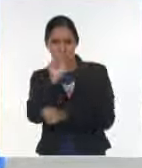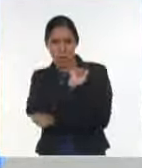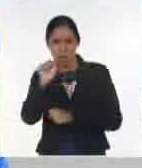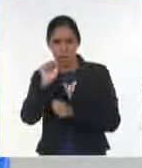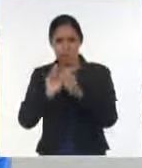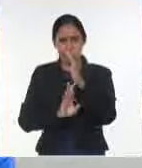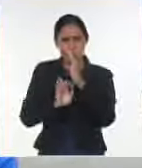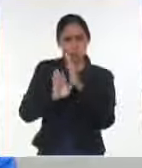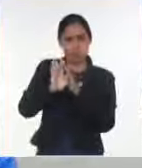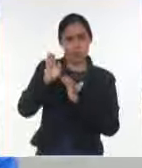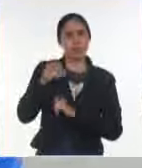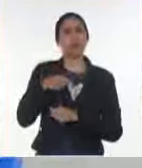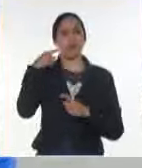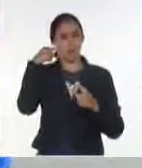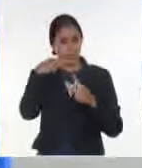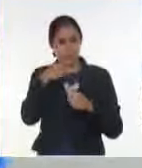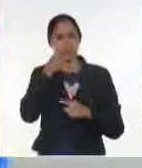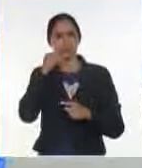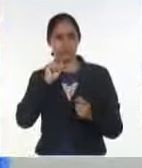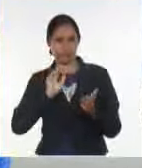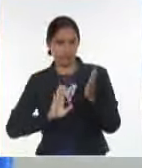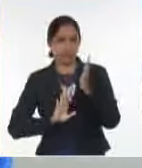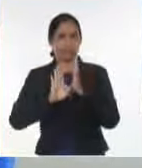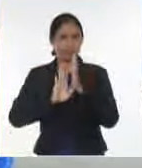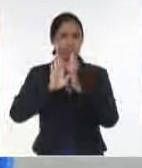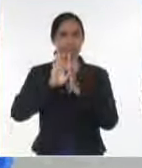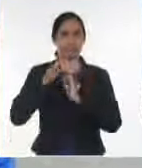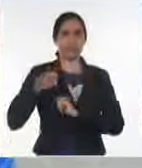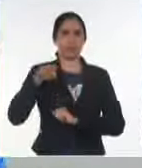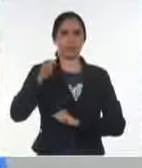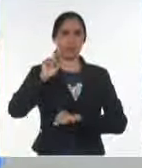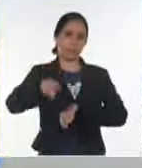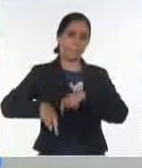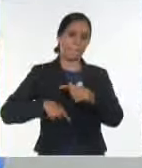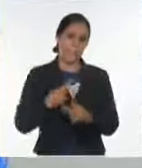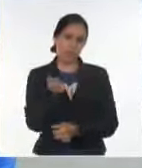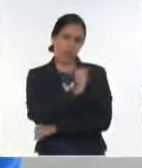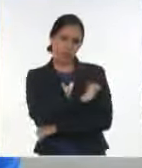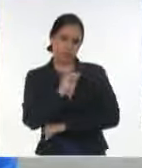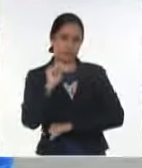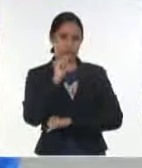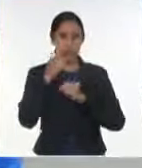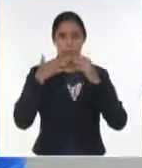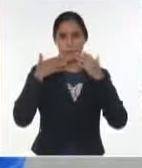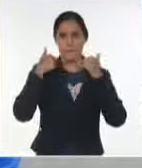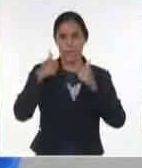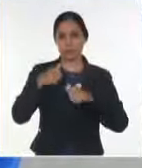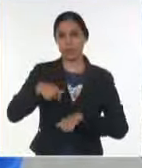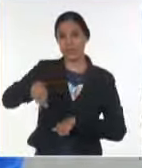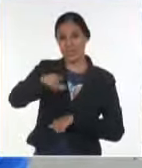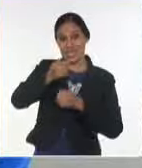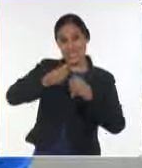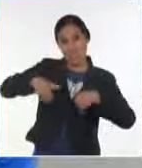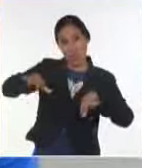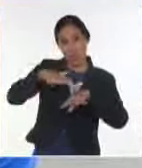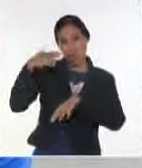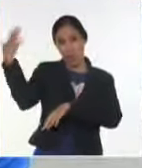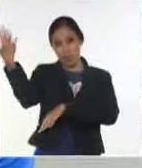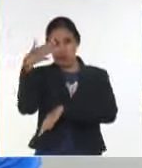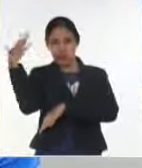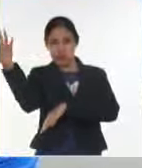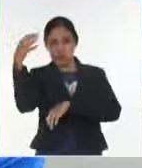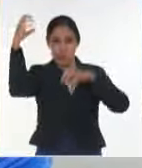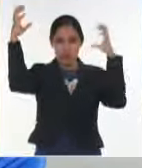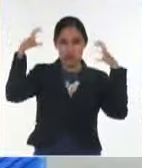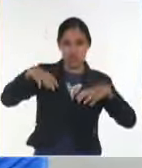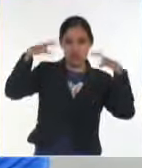más, quiero avanzar un poco más, así que voy por ahí en la próxima. Estas condiciones del tiempo, la situación meteorológica, ¿te